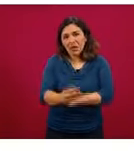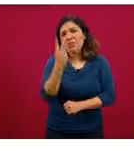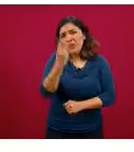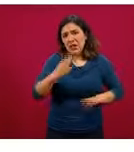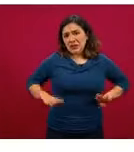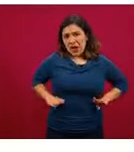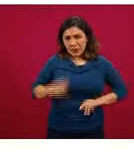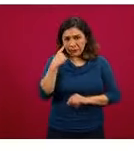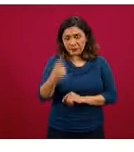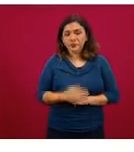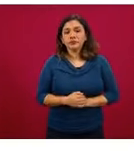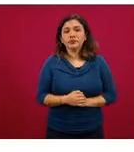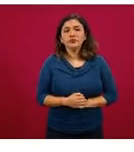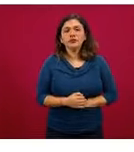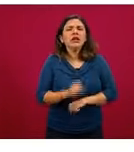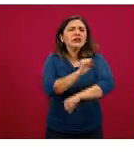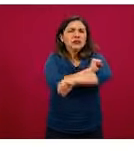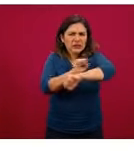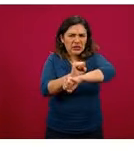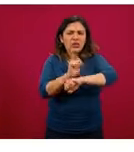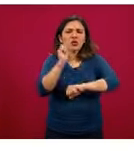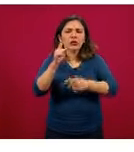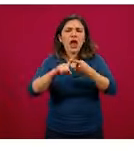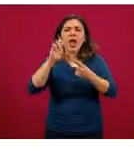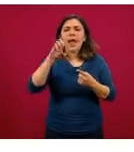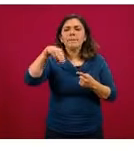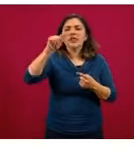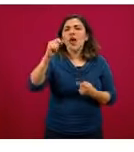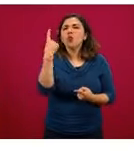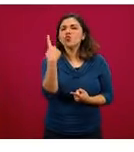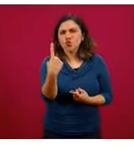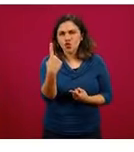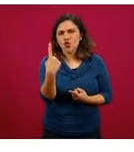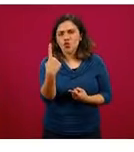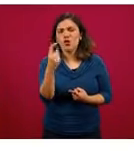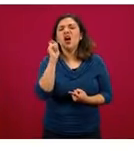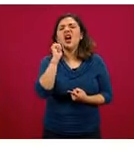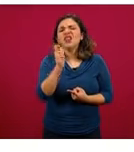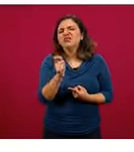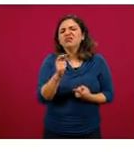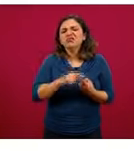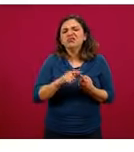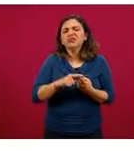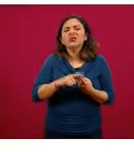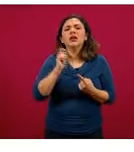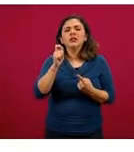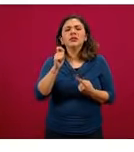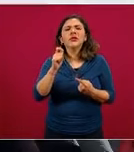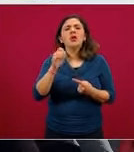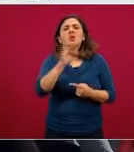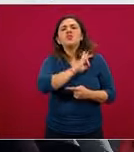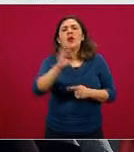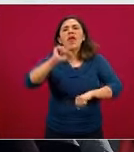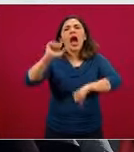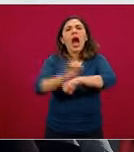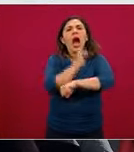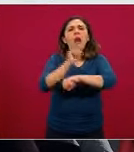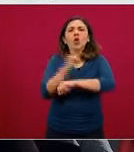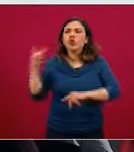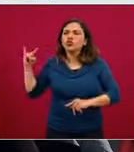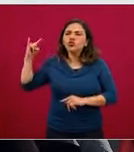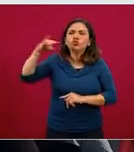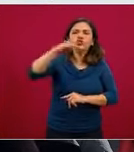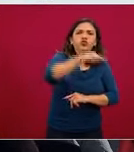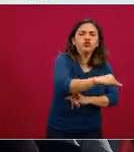tipos. Los más sencillos son los MT1, que son móviles, pueden ser camiones que